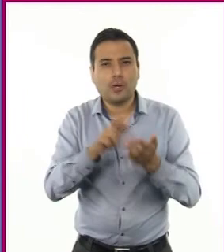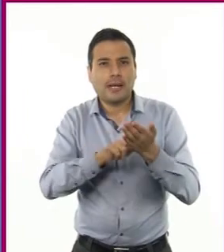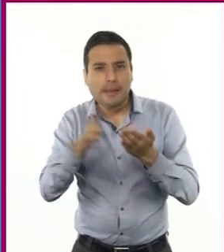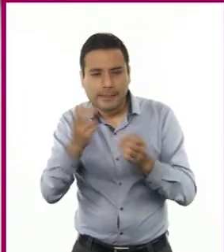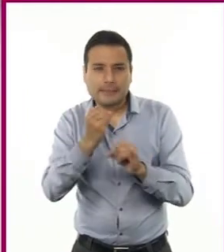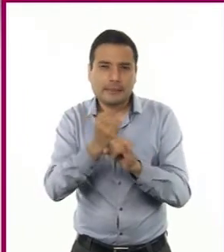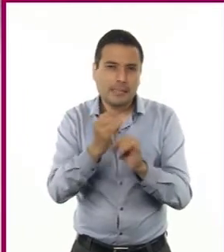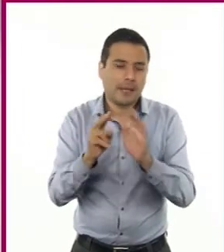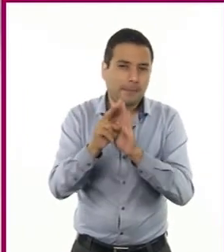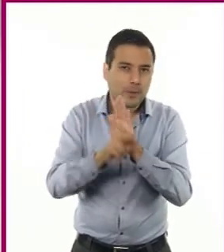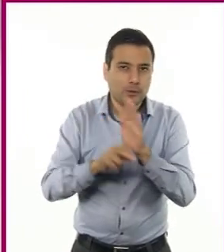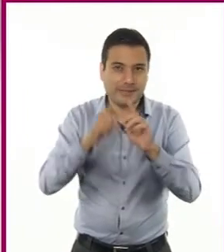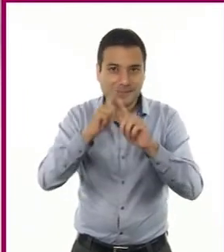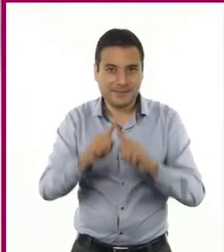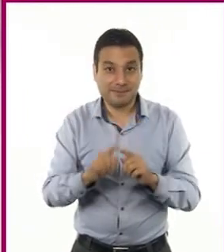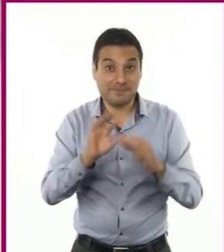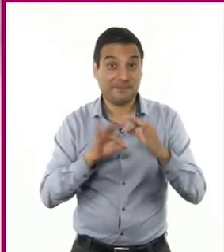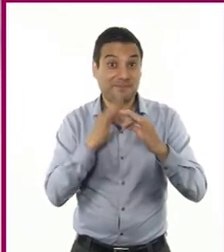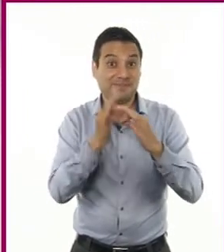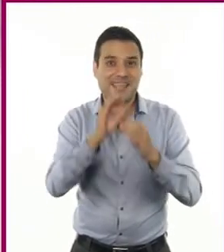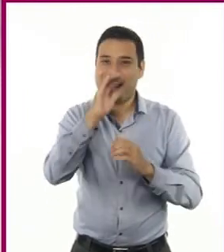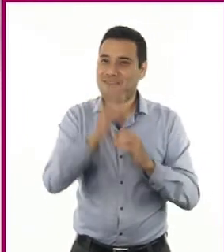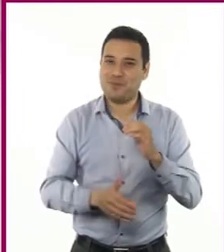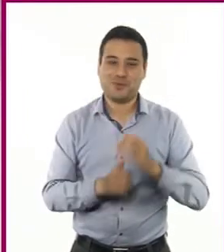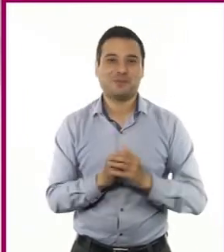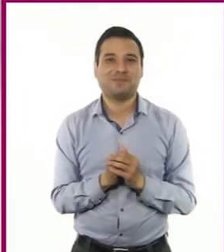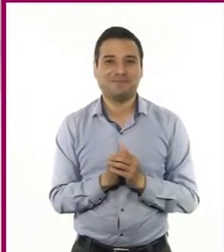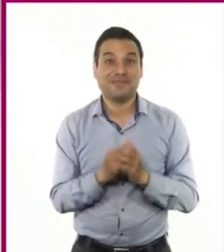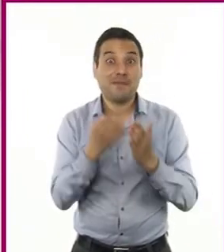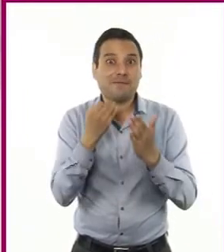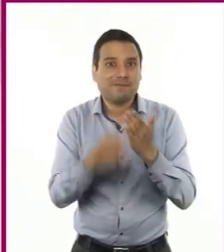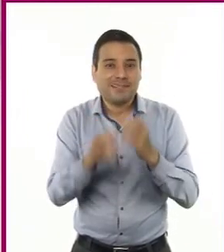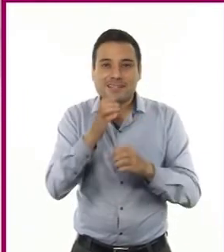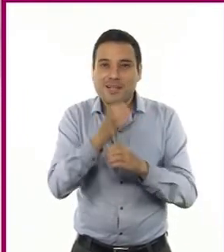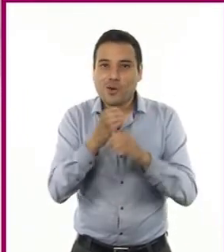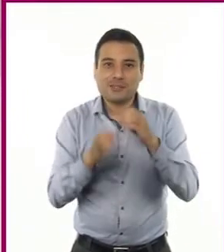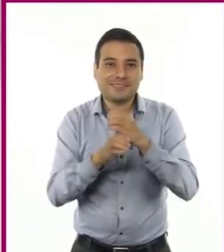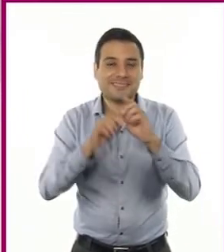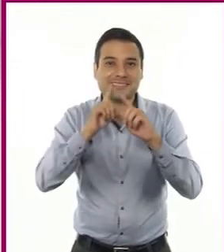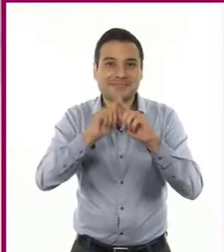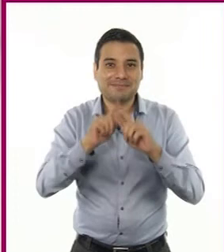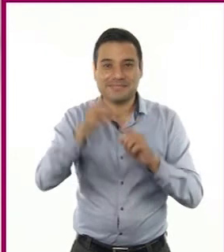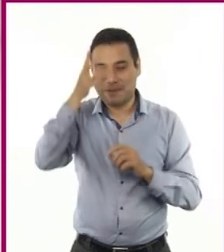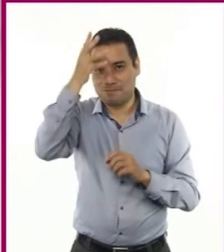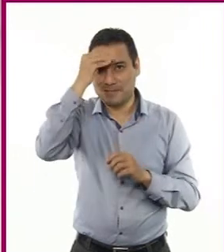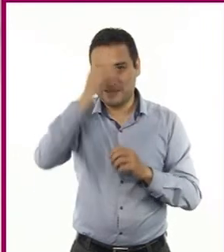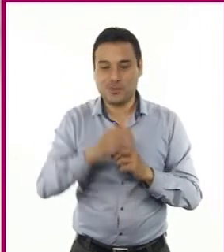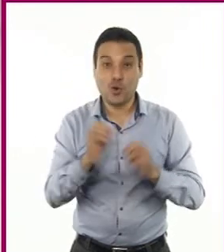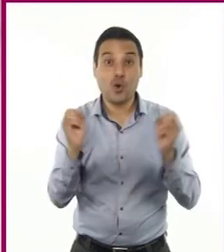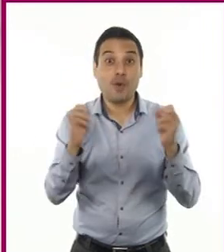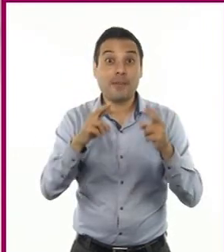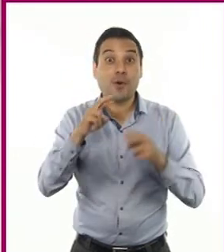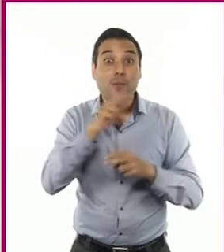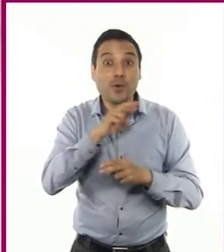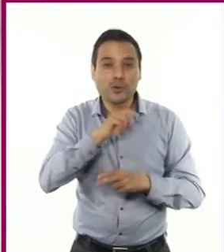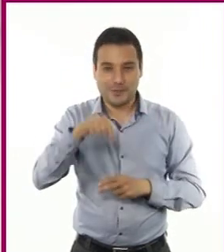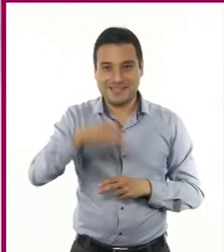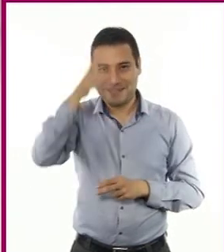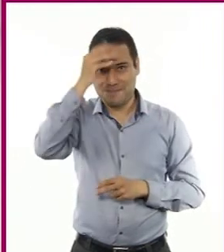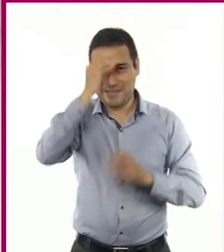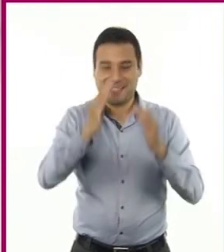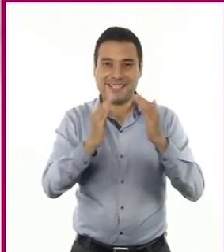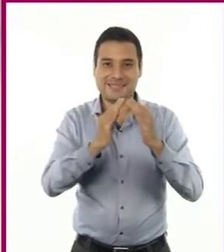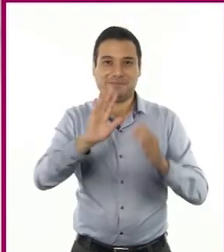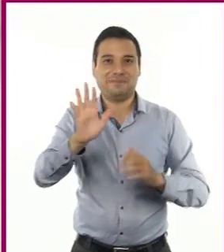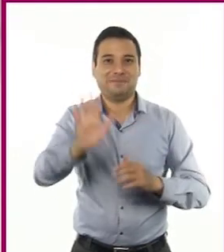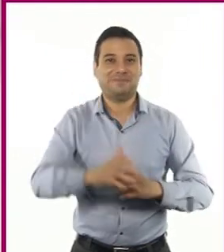información. Listo, terminamos, pero aún nos queda mucho por explorar y descubrir. Así que nos vemos pronto aquí en Aprende en